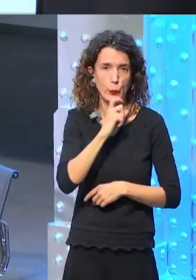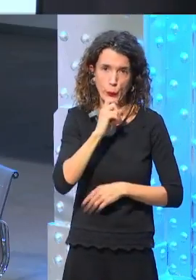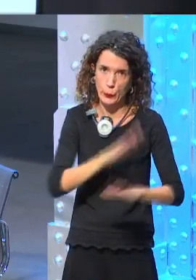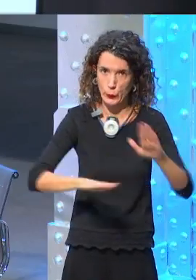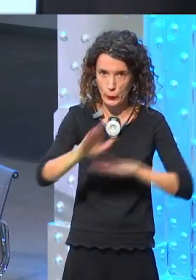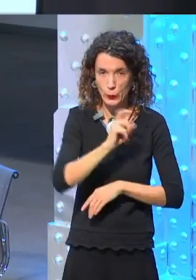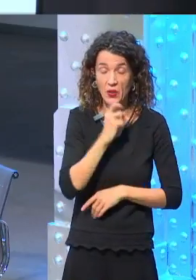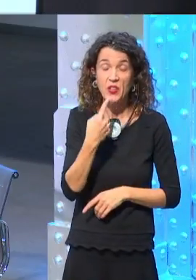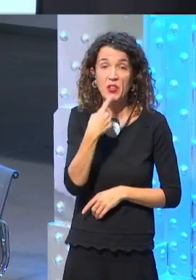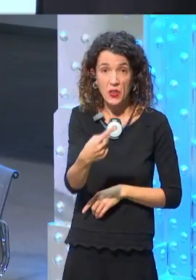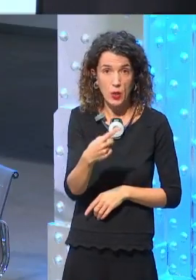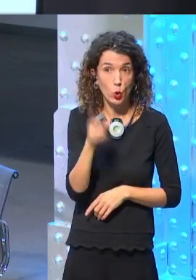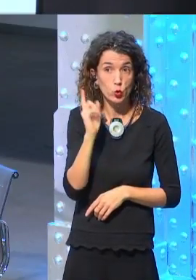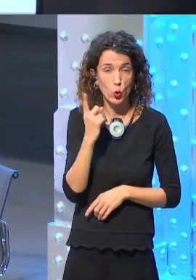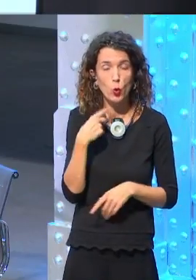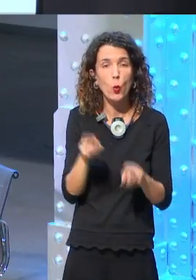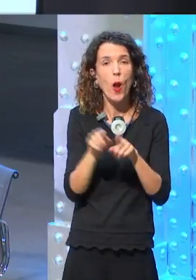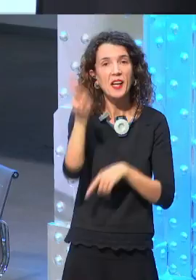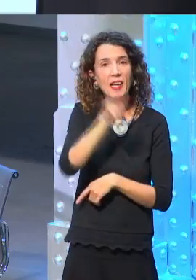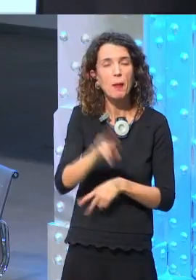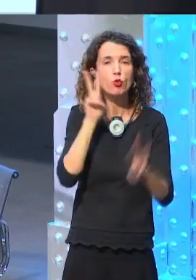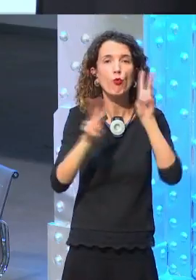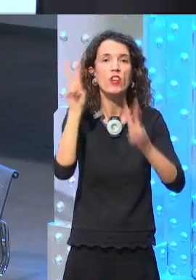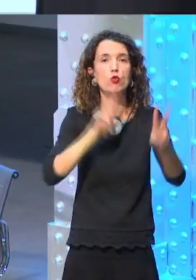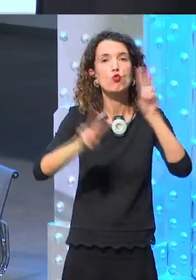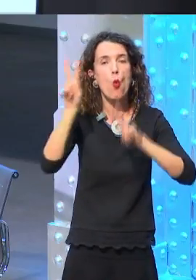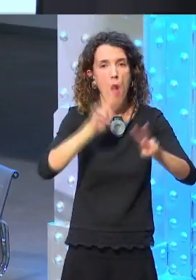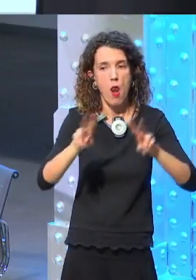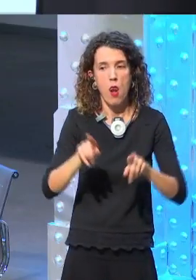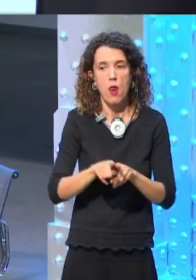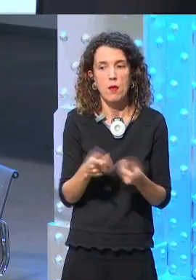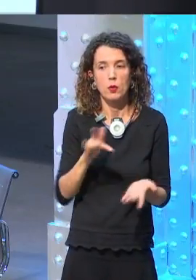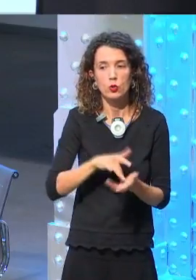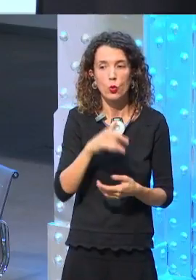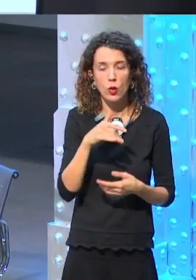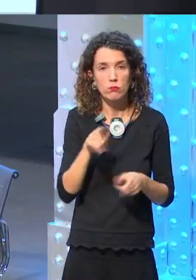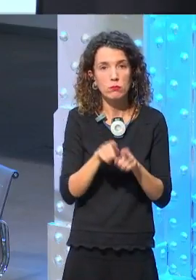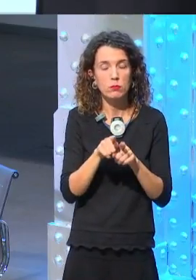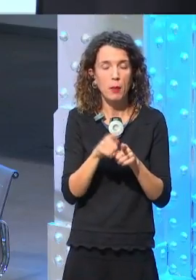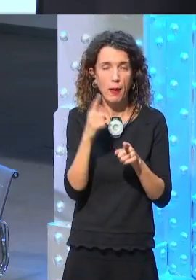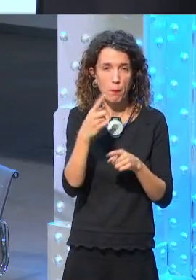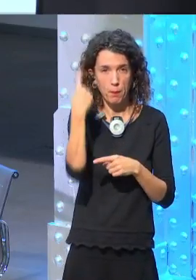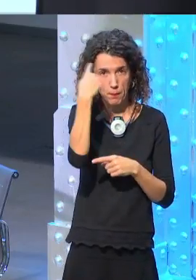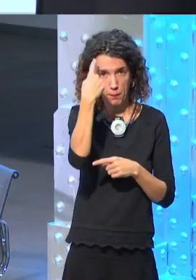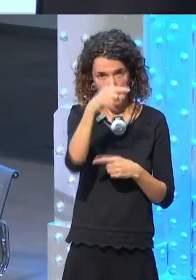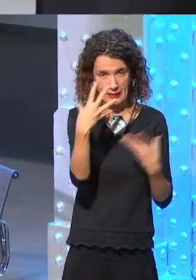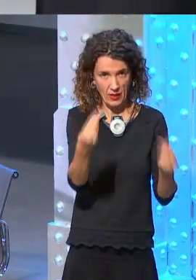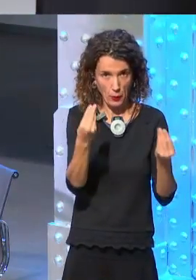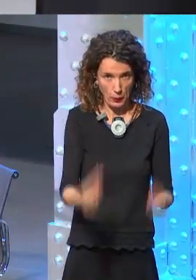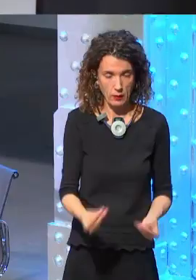compleja. Simplemente vamos a hacer un repaso visual para que se hagan una impresión, una imagen.